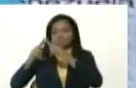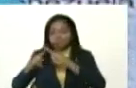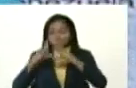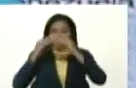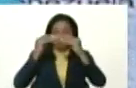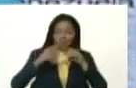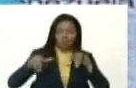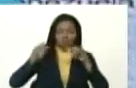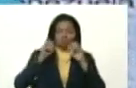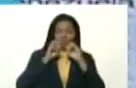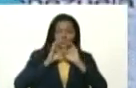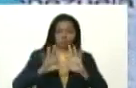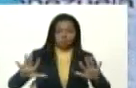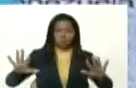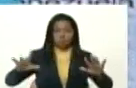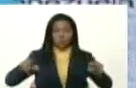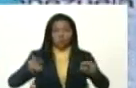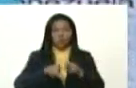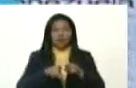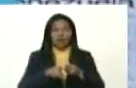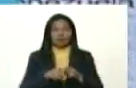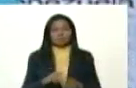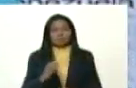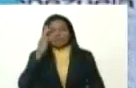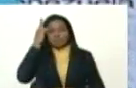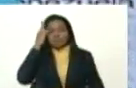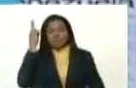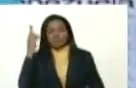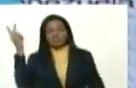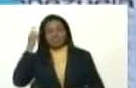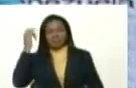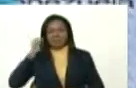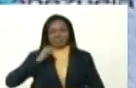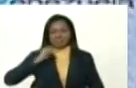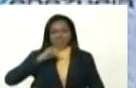La tendencia dice, Mervin reconoce que sí es.